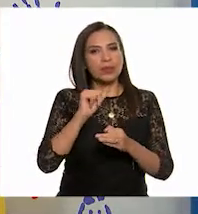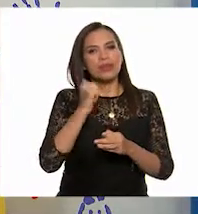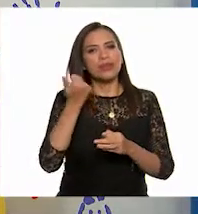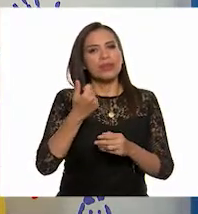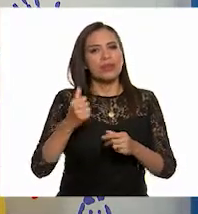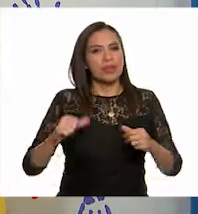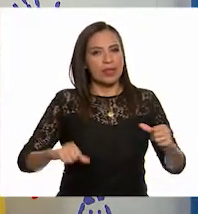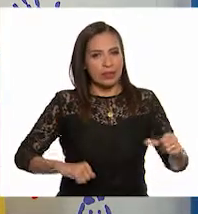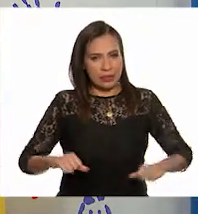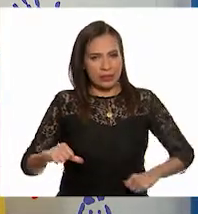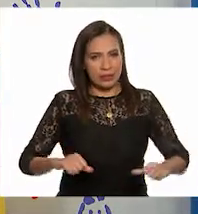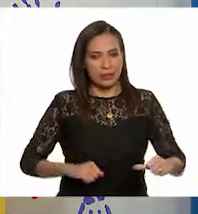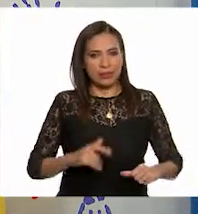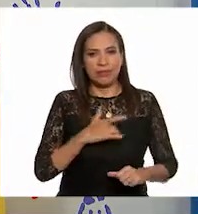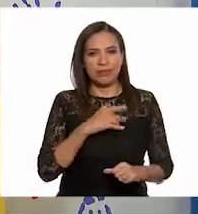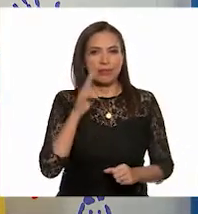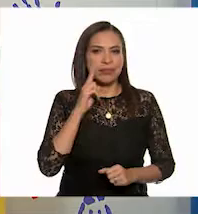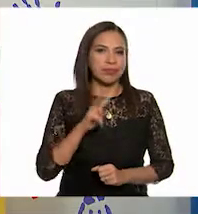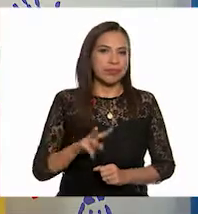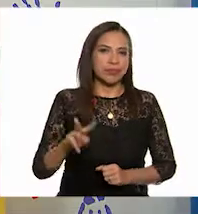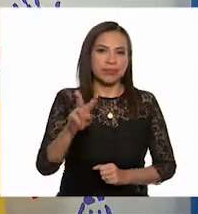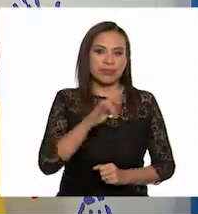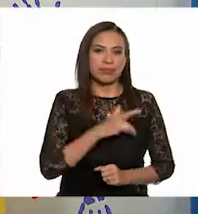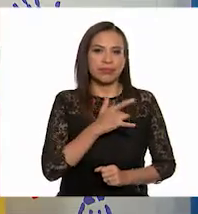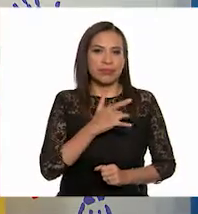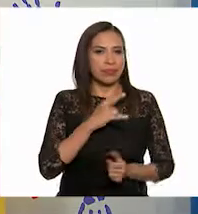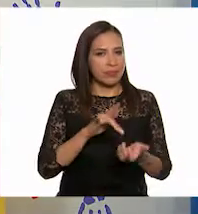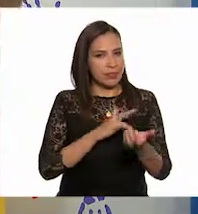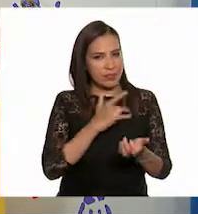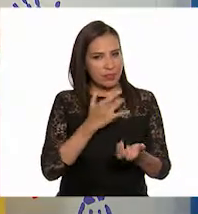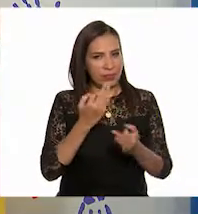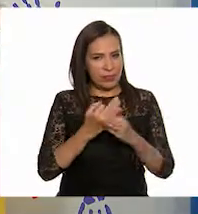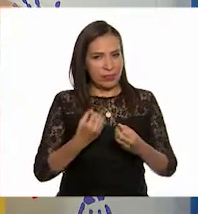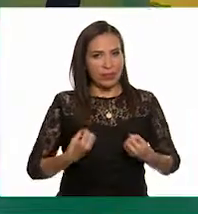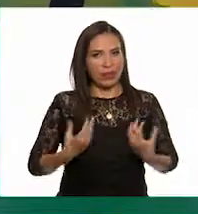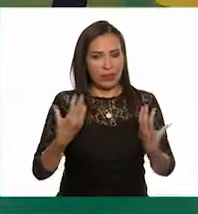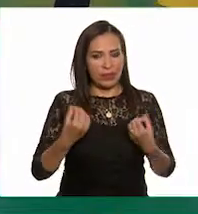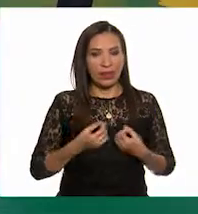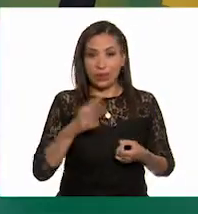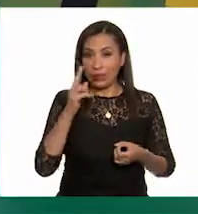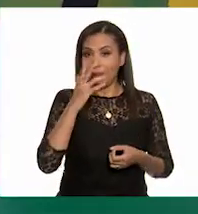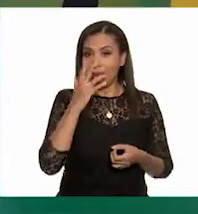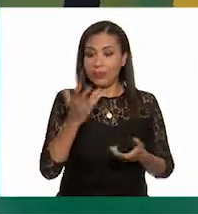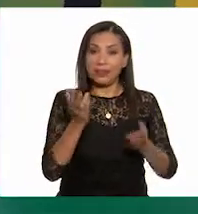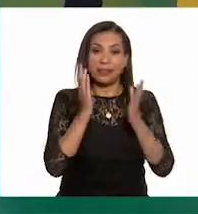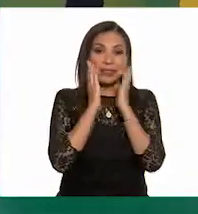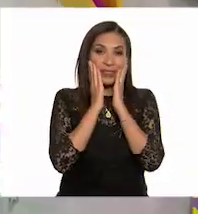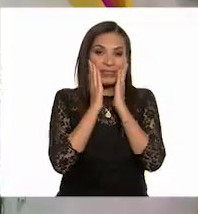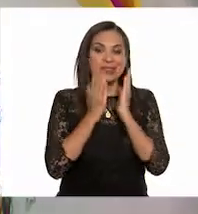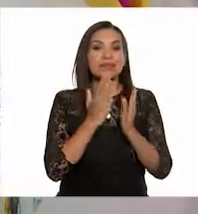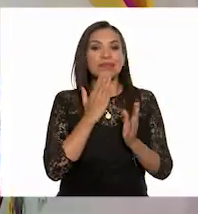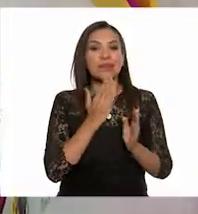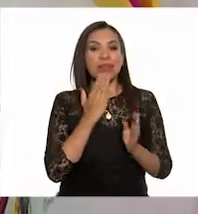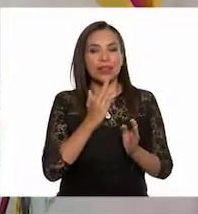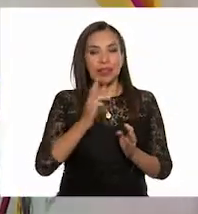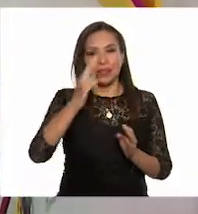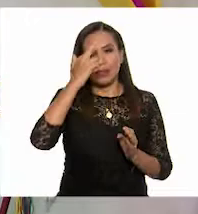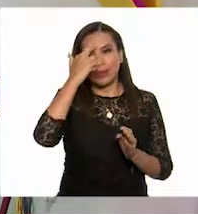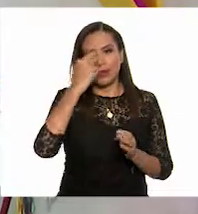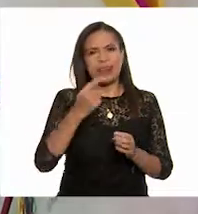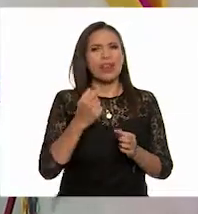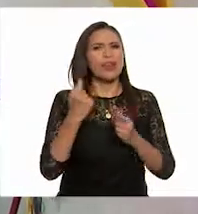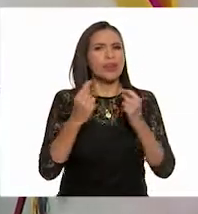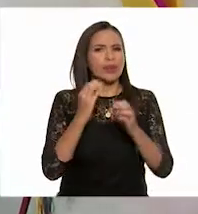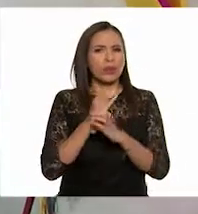una actividad para que exploremos nuestros estados de ánimo. ¿En serio? ¡Ay, qué bien! Recuerdo